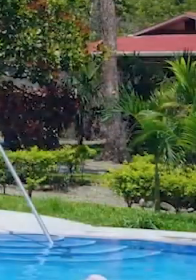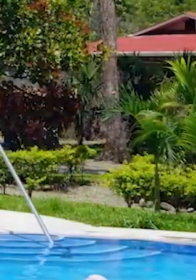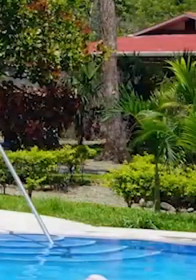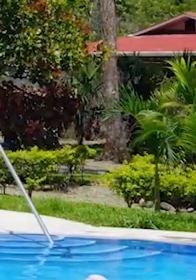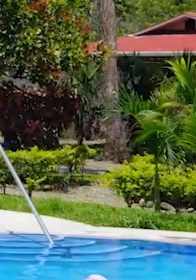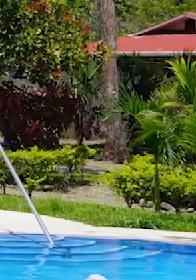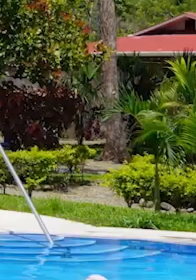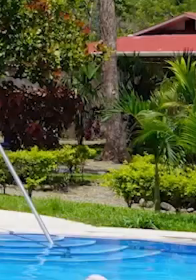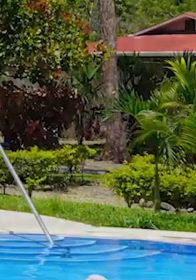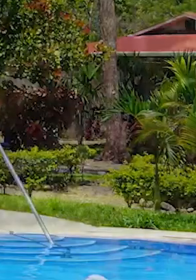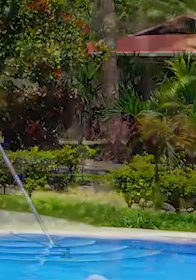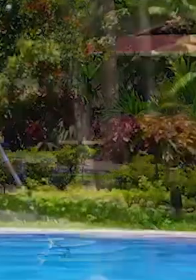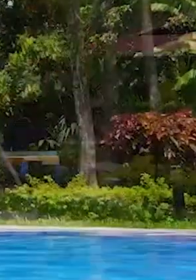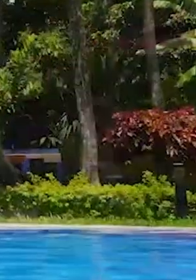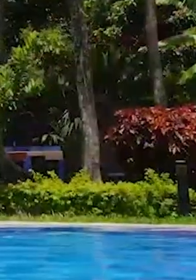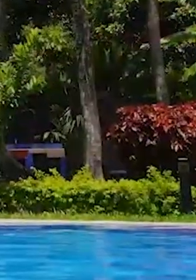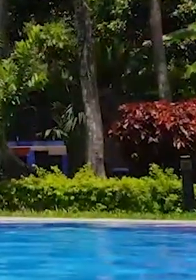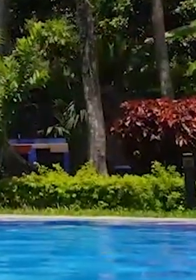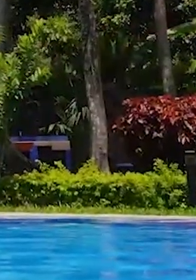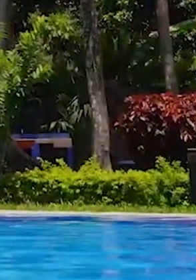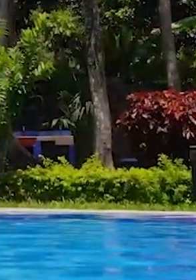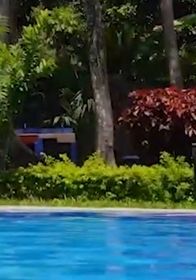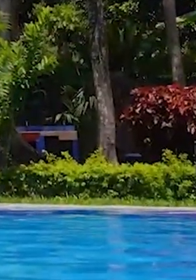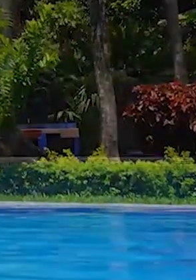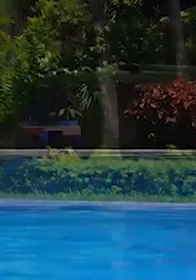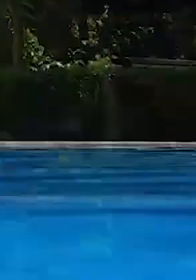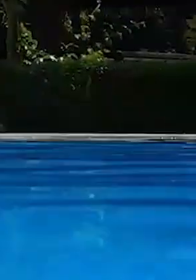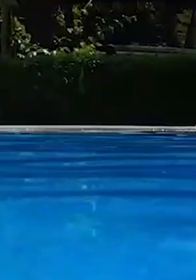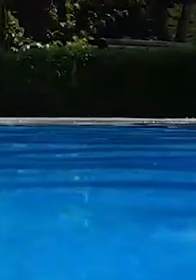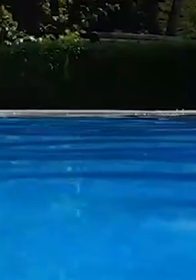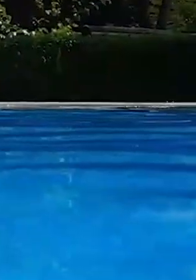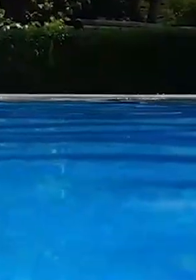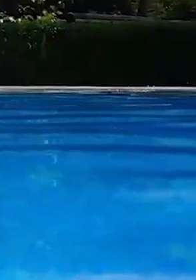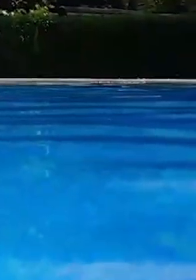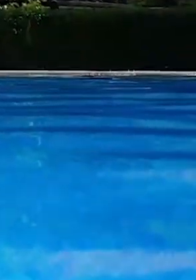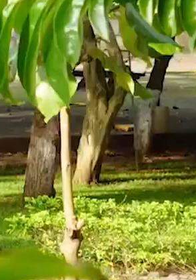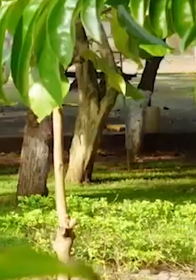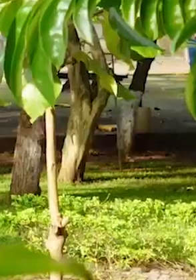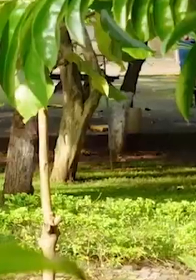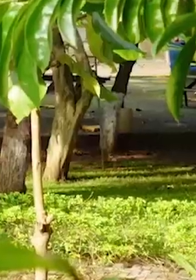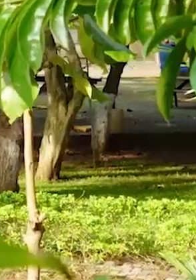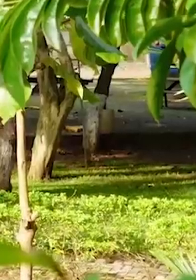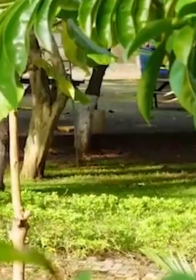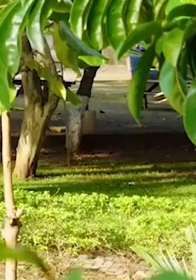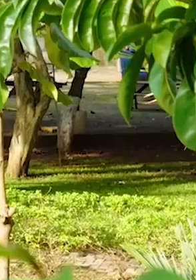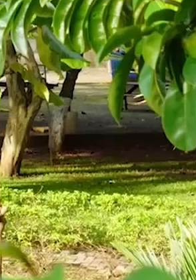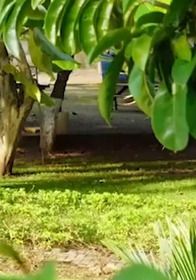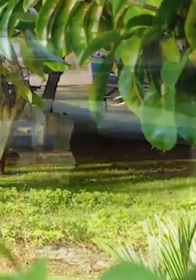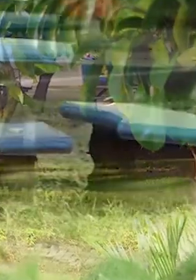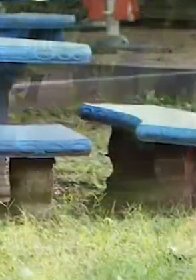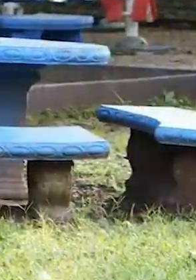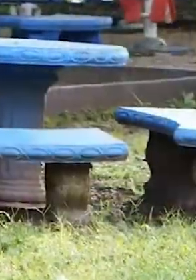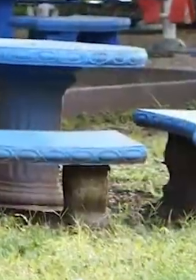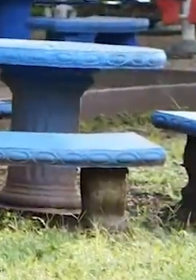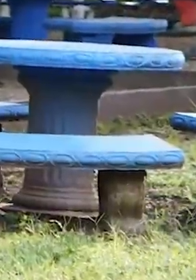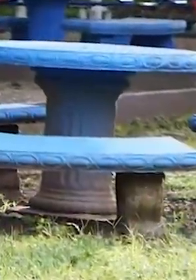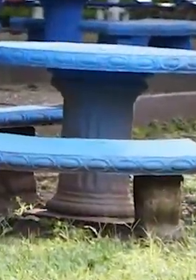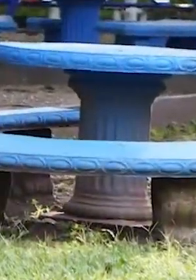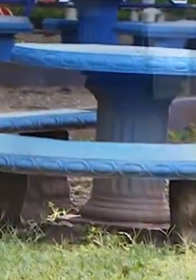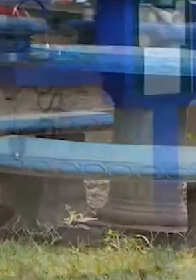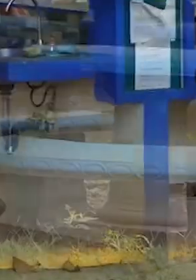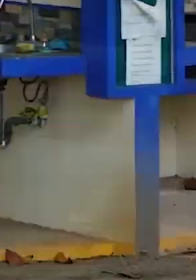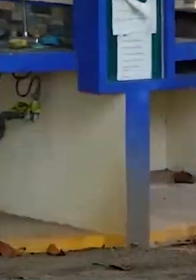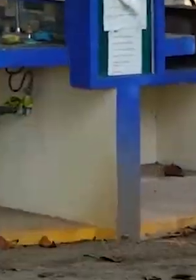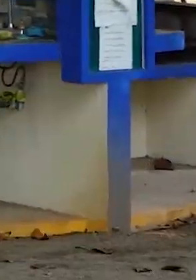Todas las personas necesitamos momentos de descanso y relajación. Y también nos gustan los espacios